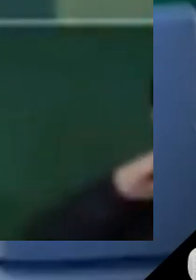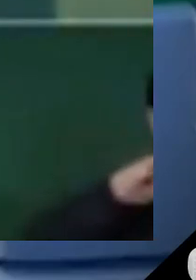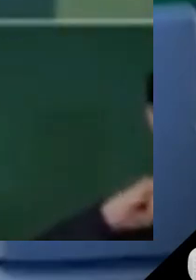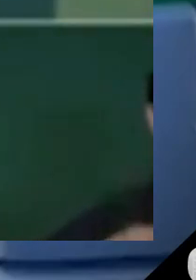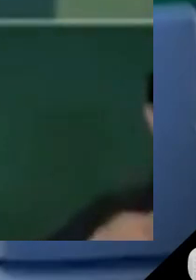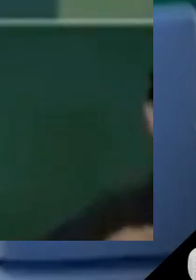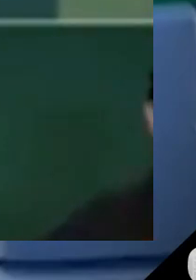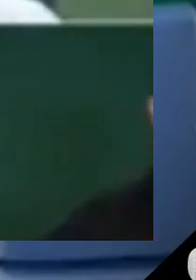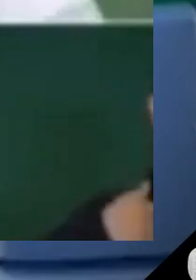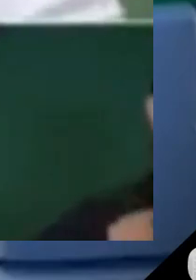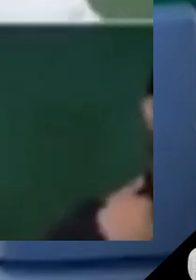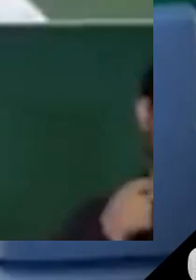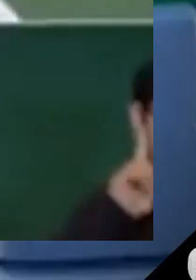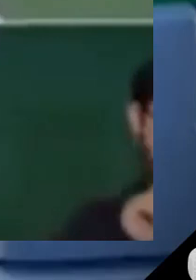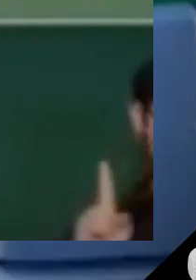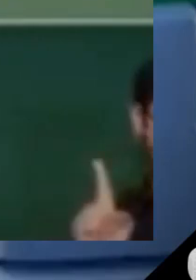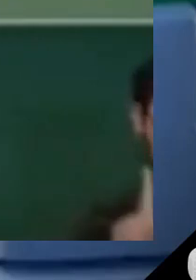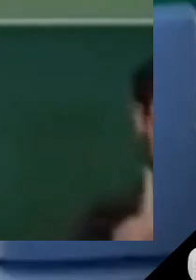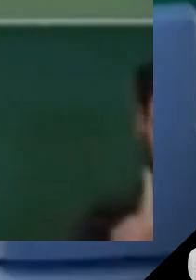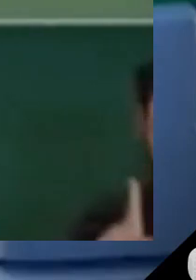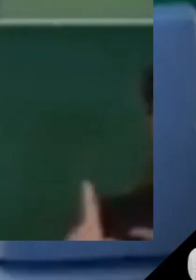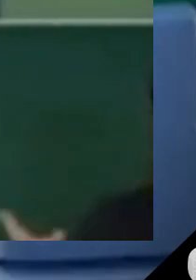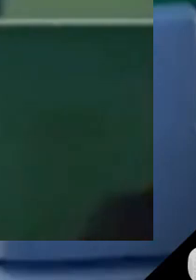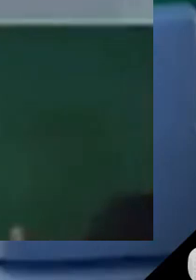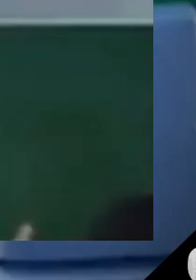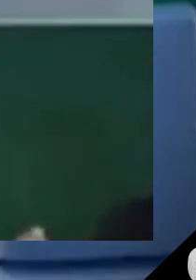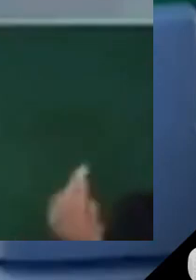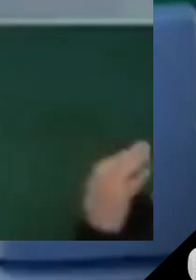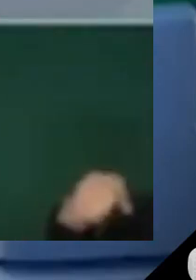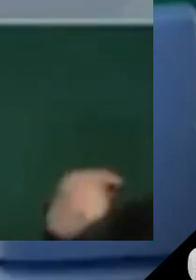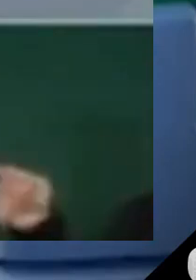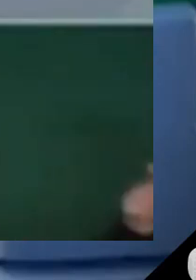Sin vuelo. Y se metió un discurso contra mí.